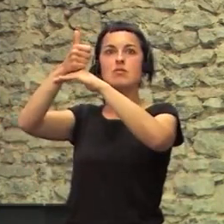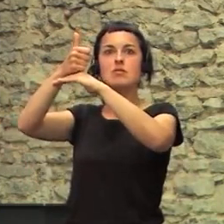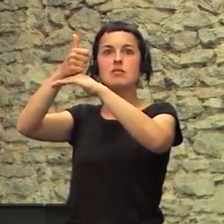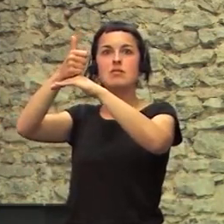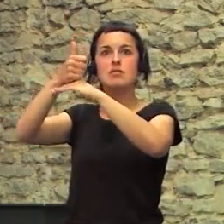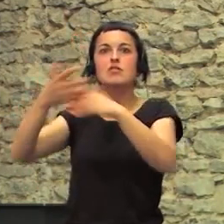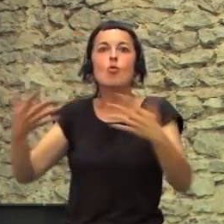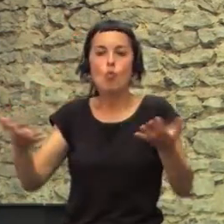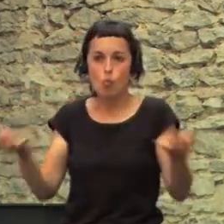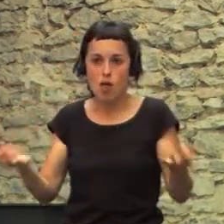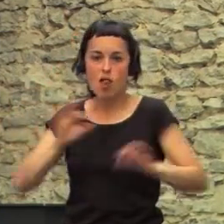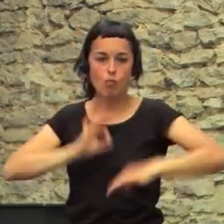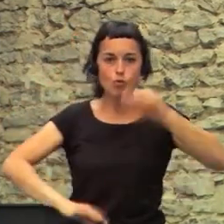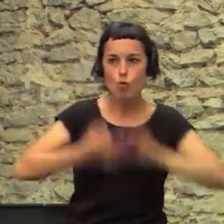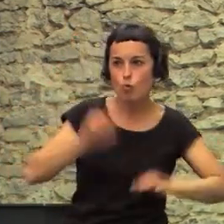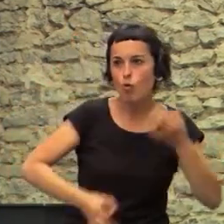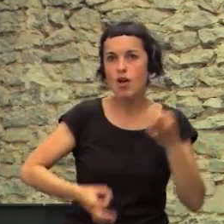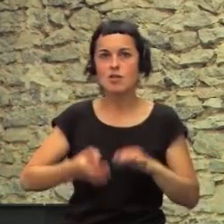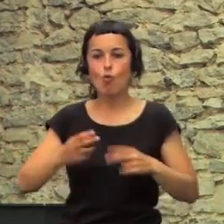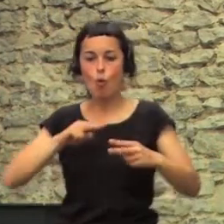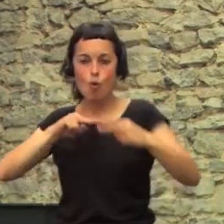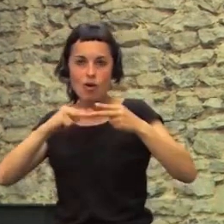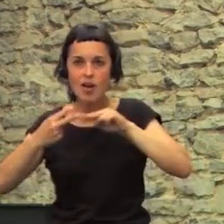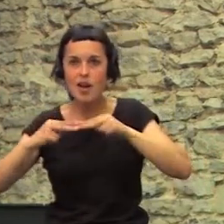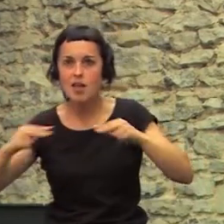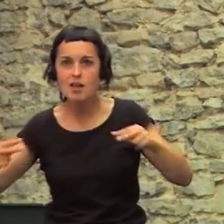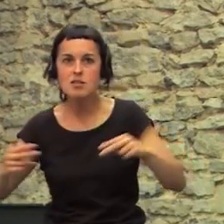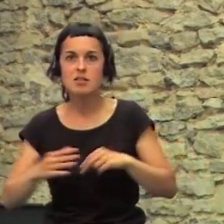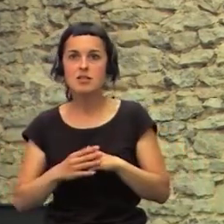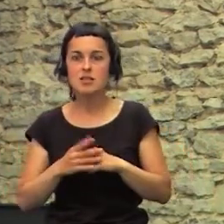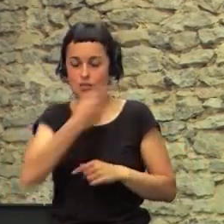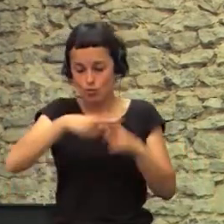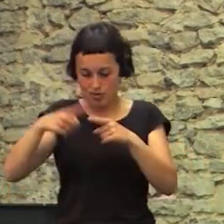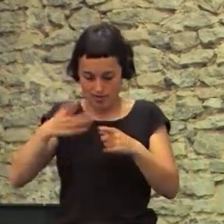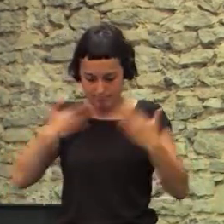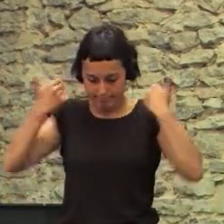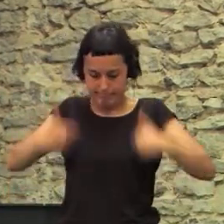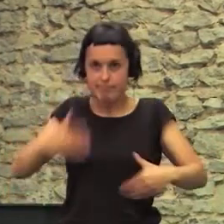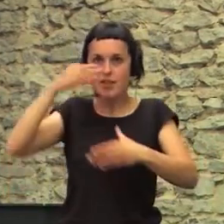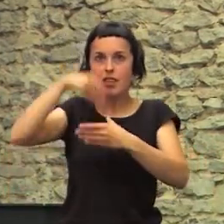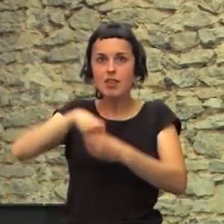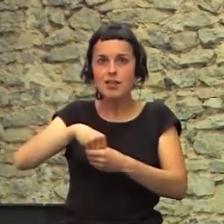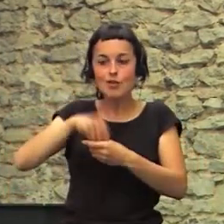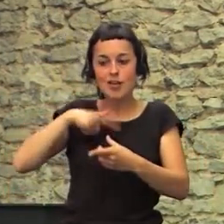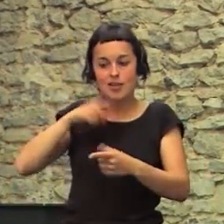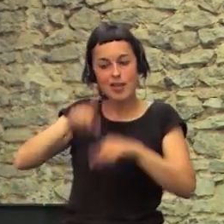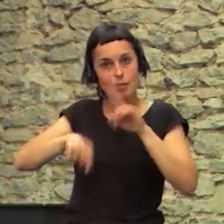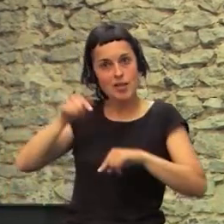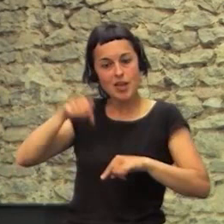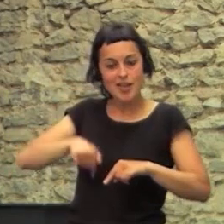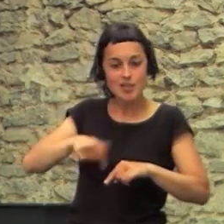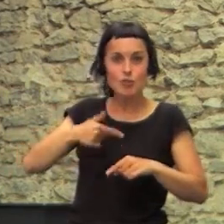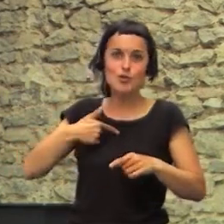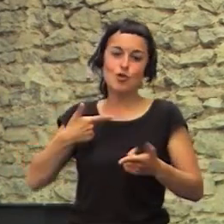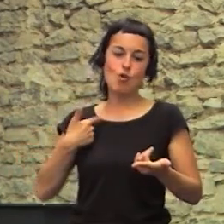genes, nuestras hormonas y lo que realmente tenemos dentro que nos determina, pues, para ser madres, para ser